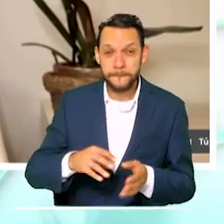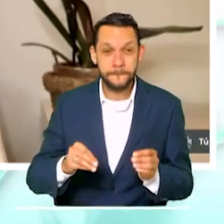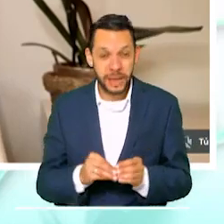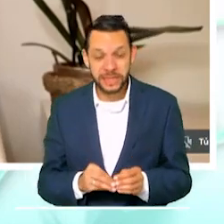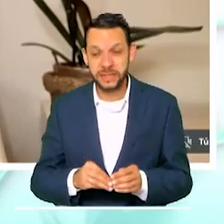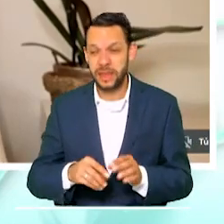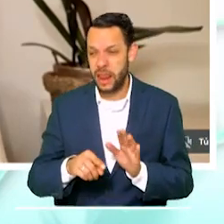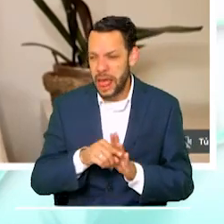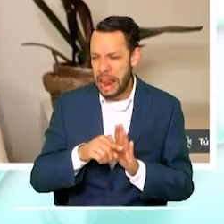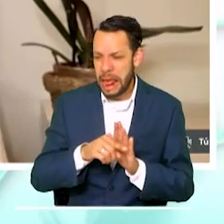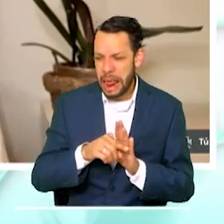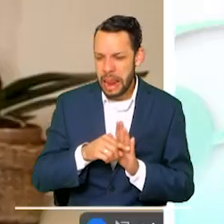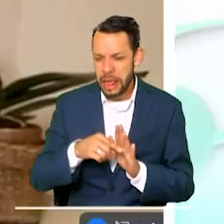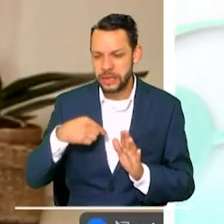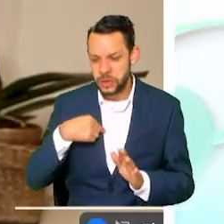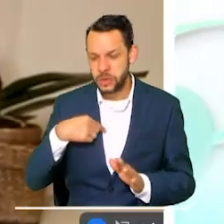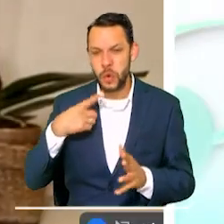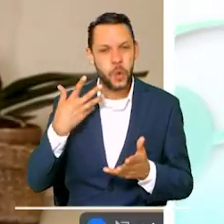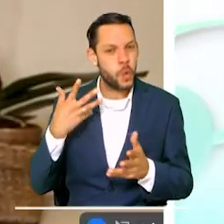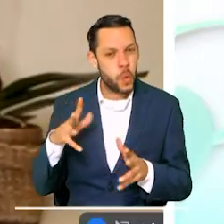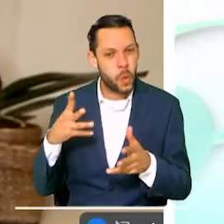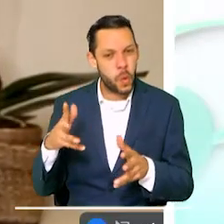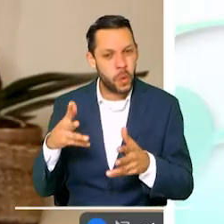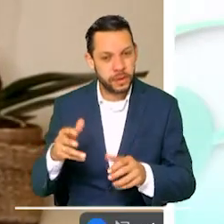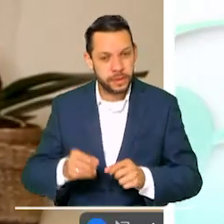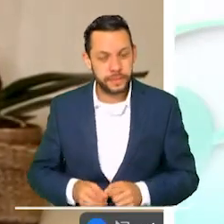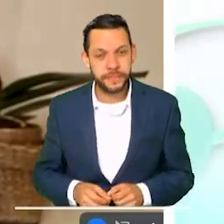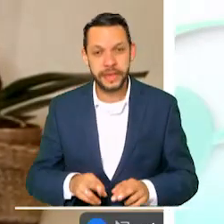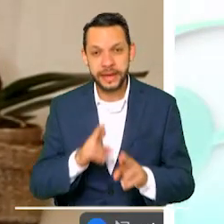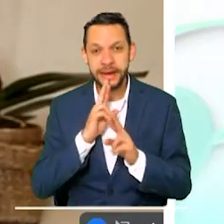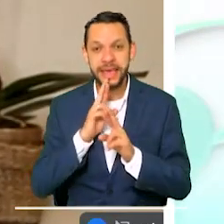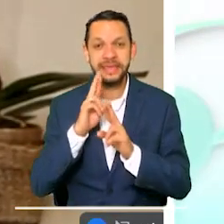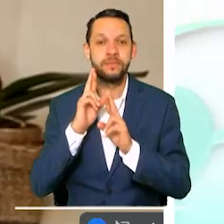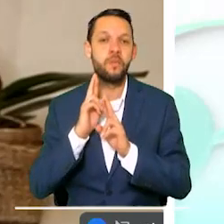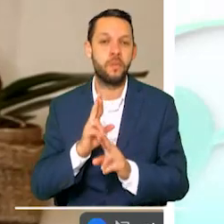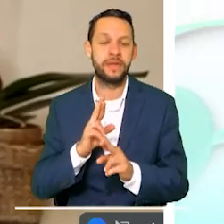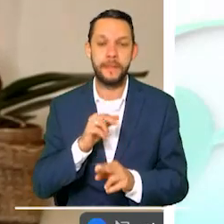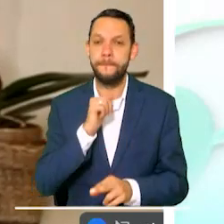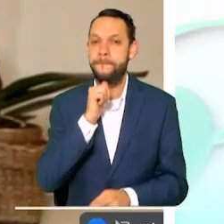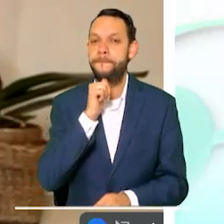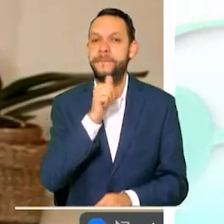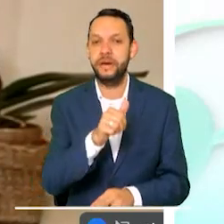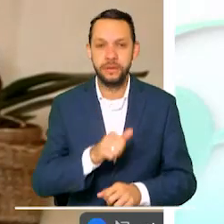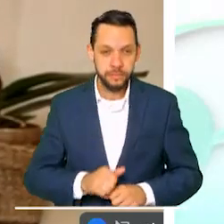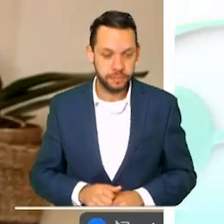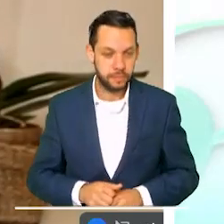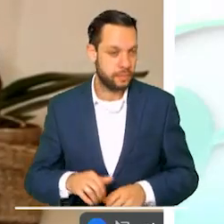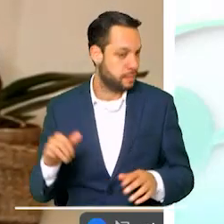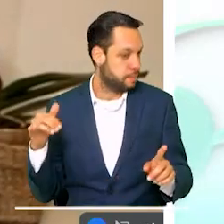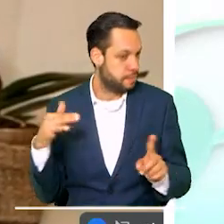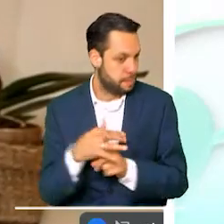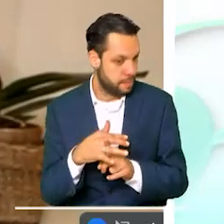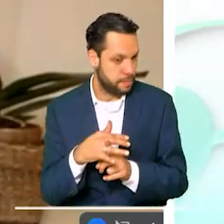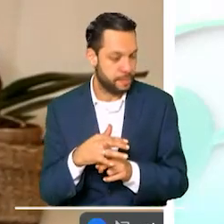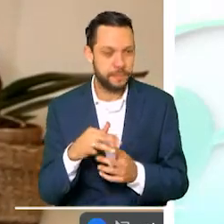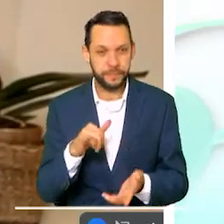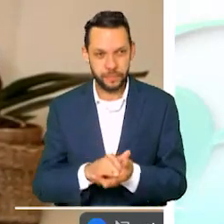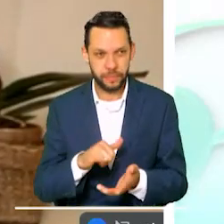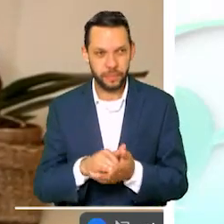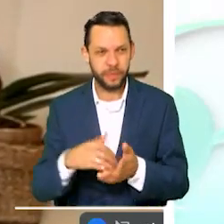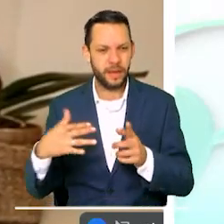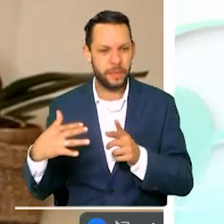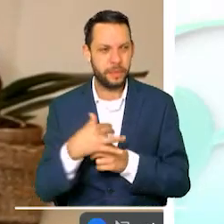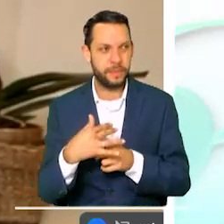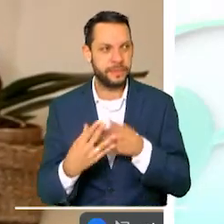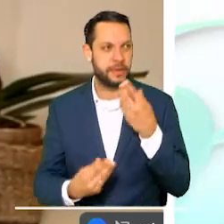lo que te está ocurriendo, tu resultado es correspondiente con tu negación y resistencia. Entonces, ¿tu resultado cómo